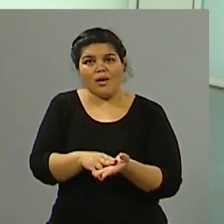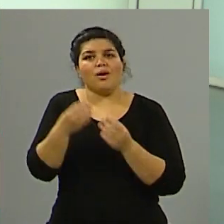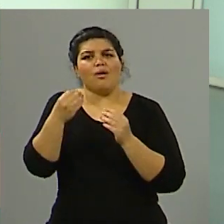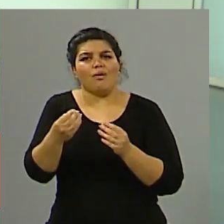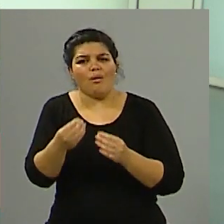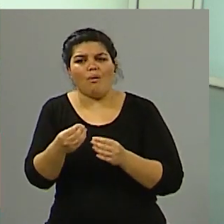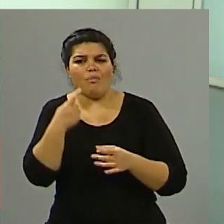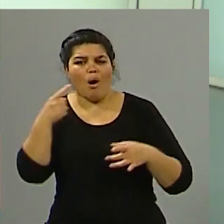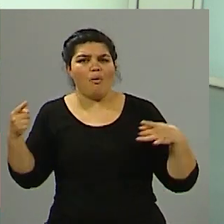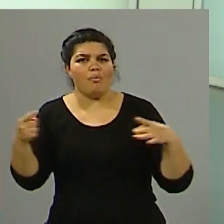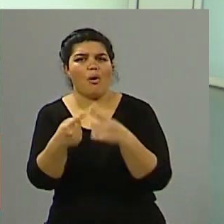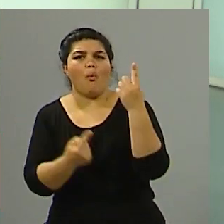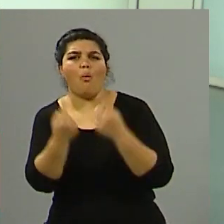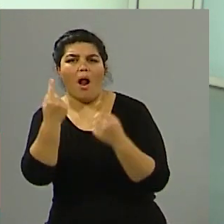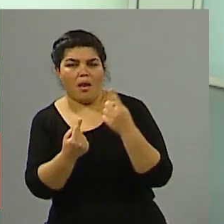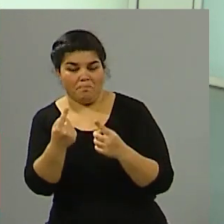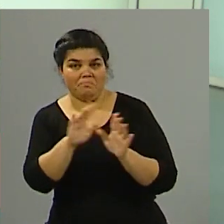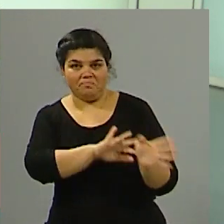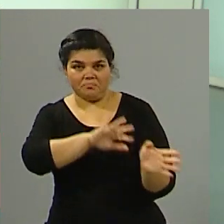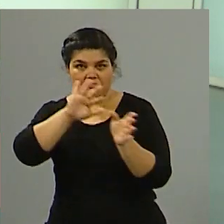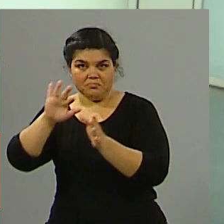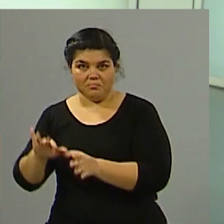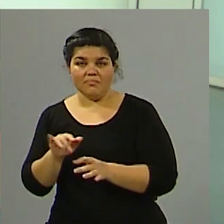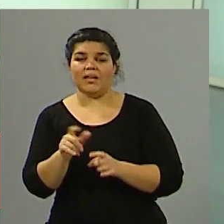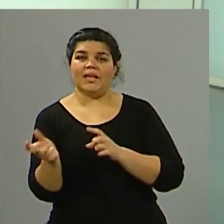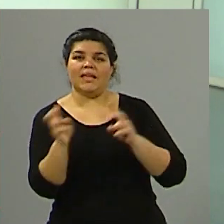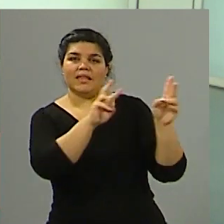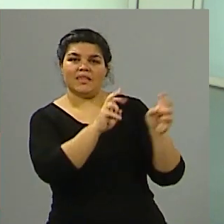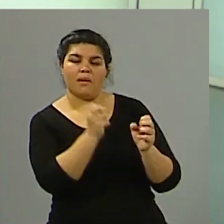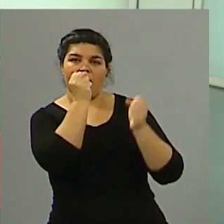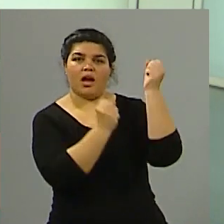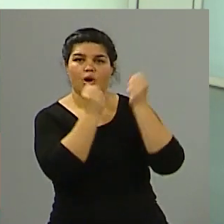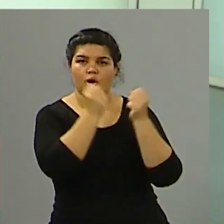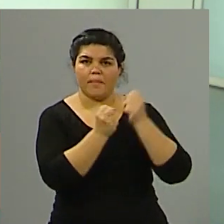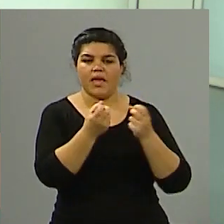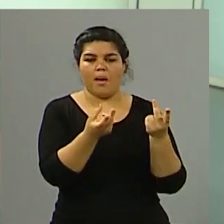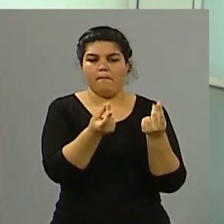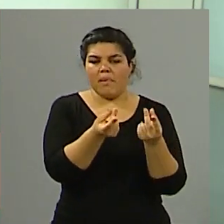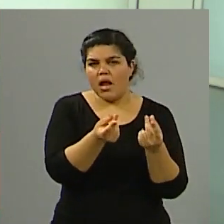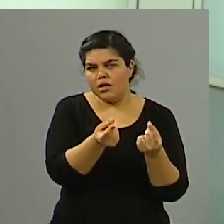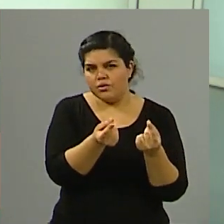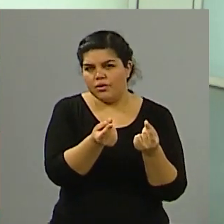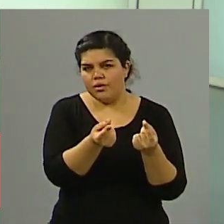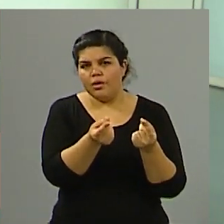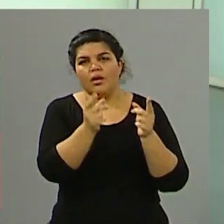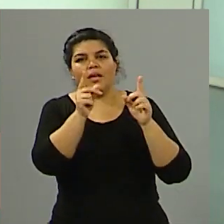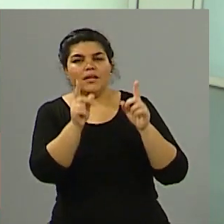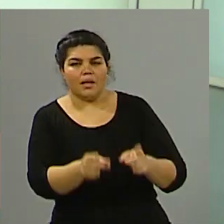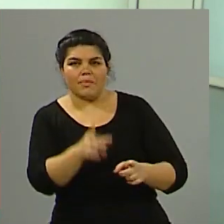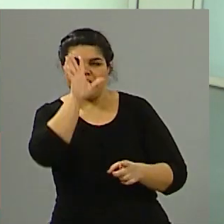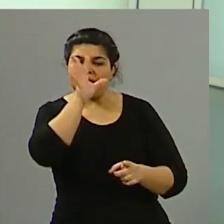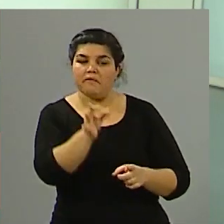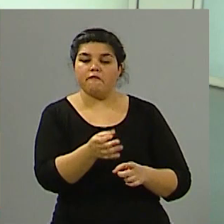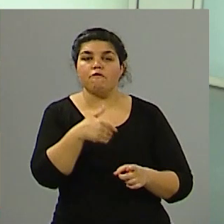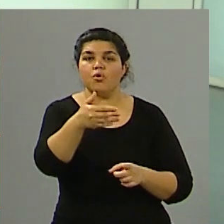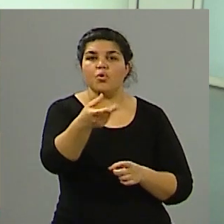Argentina. Eso por un lado. Vamos a seguir hablando de medidas económicas, cómo está el tema precios, cuál es la perspectiva de